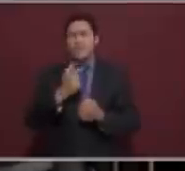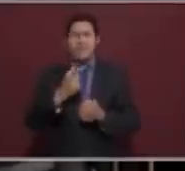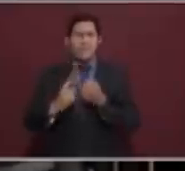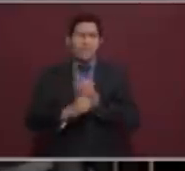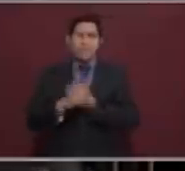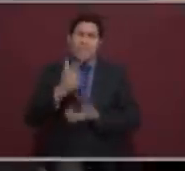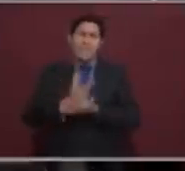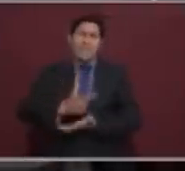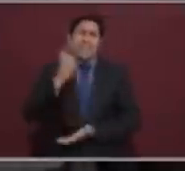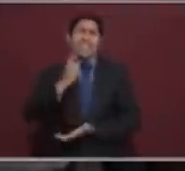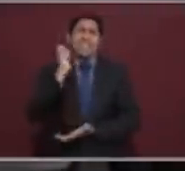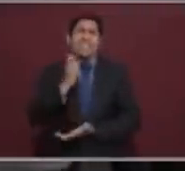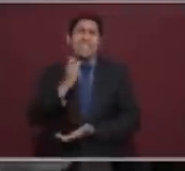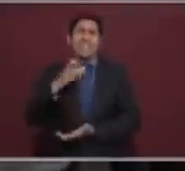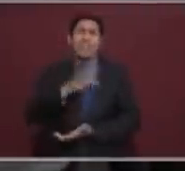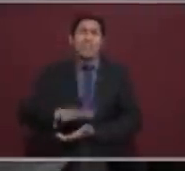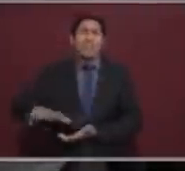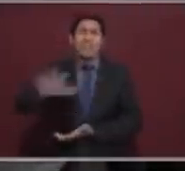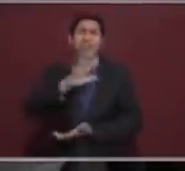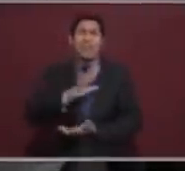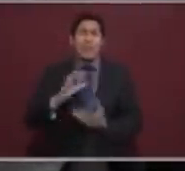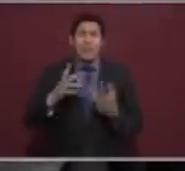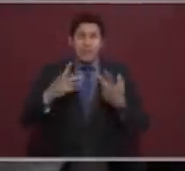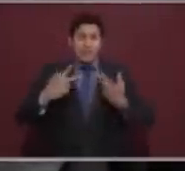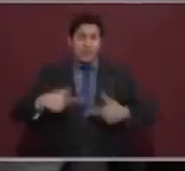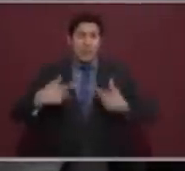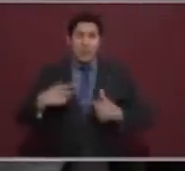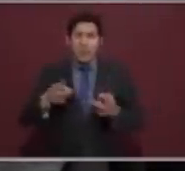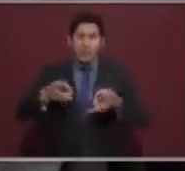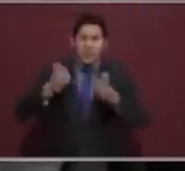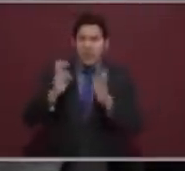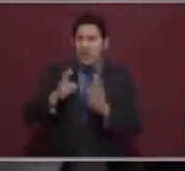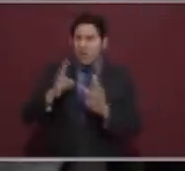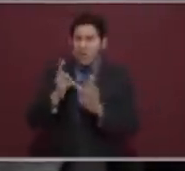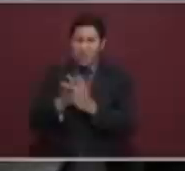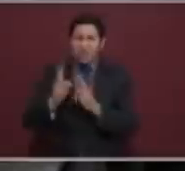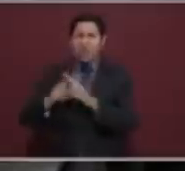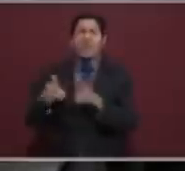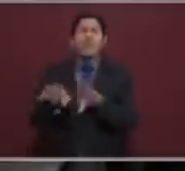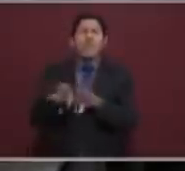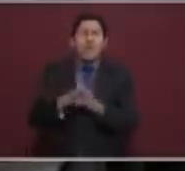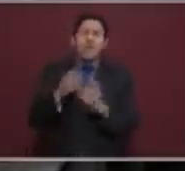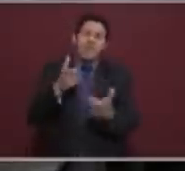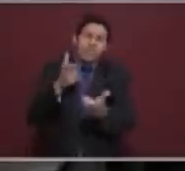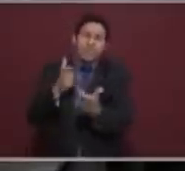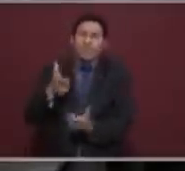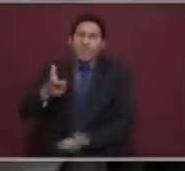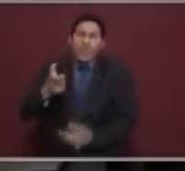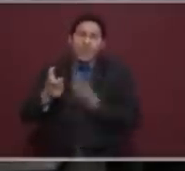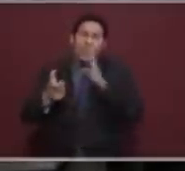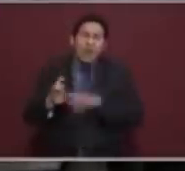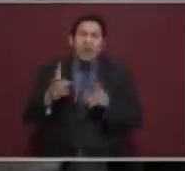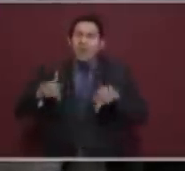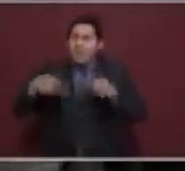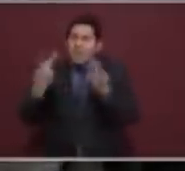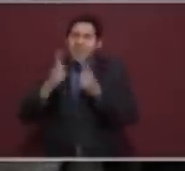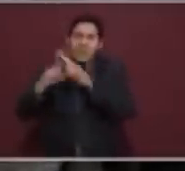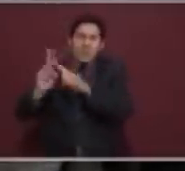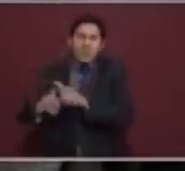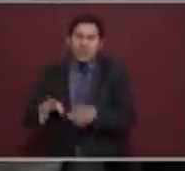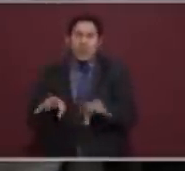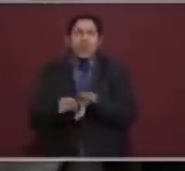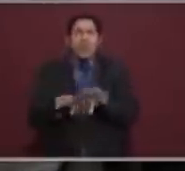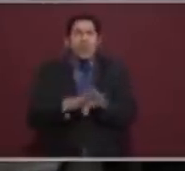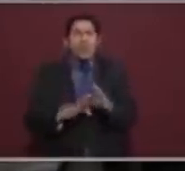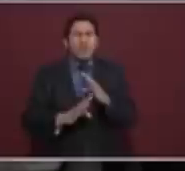compra de armas por parte justamente de los grupos criminales cómo combatirlo cómo limitarlo esto se ha hablado durante